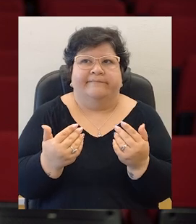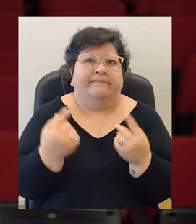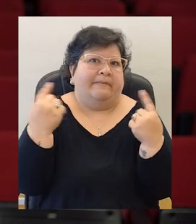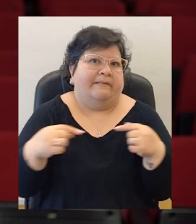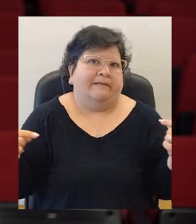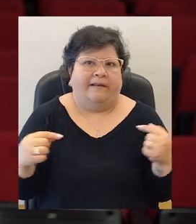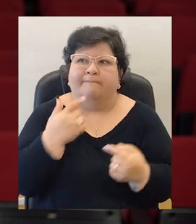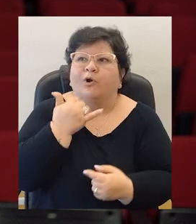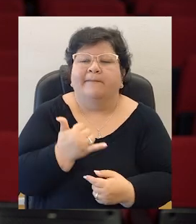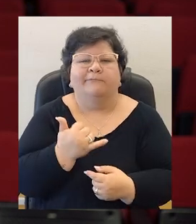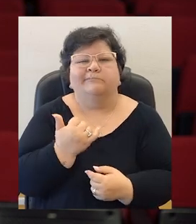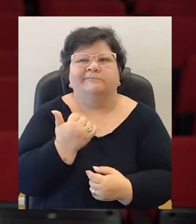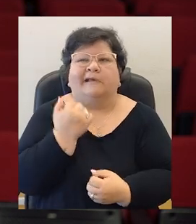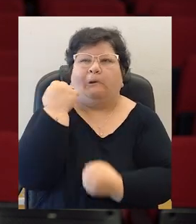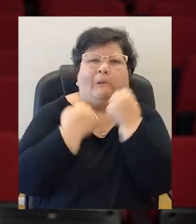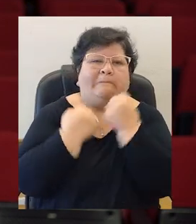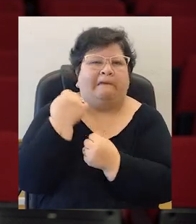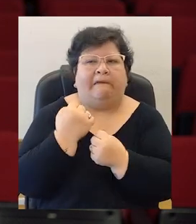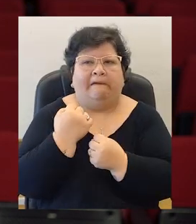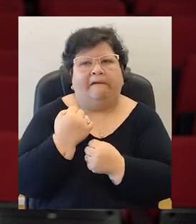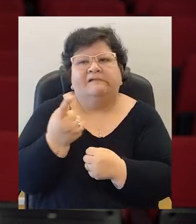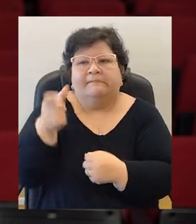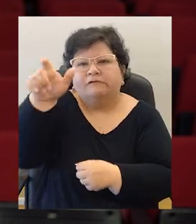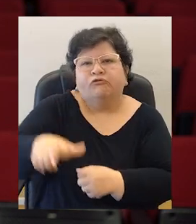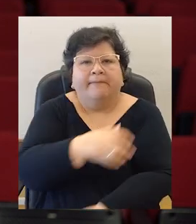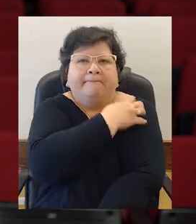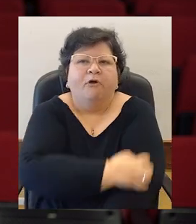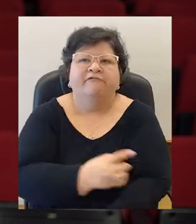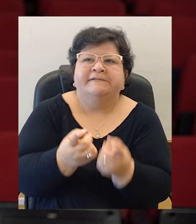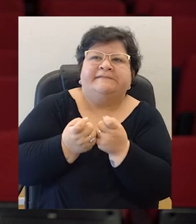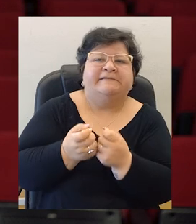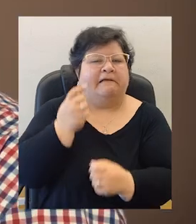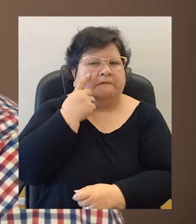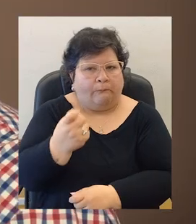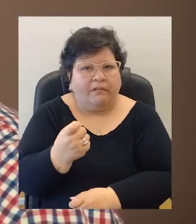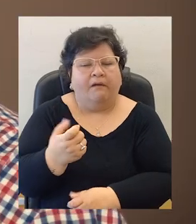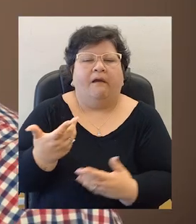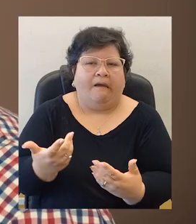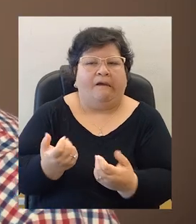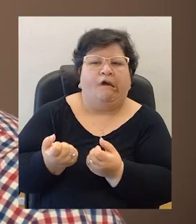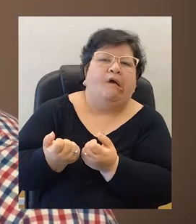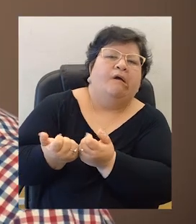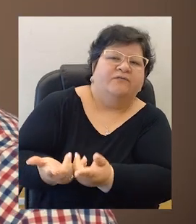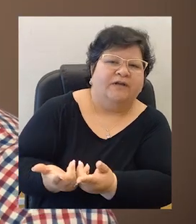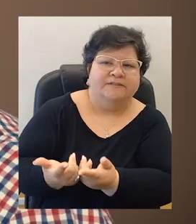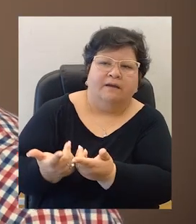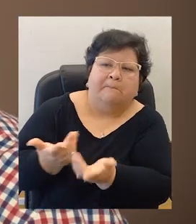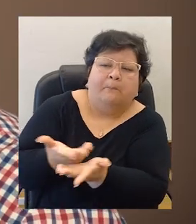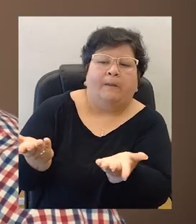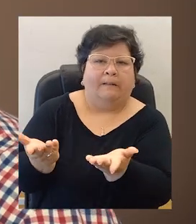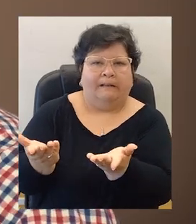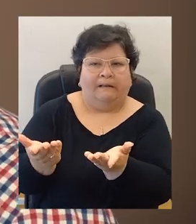gente que se aprovecha carencias materiales concretas algunas personas ofrecen algunos